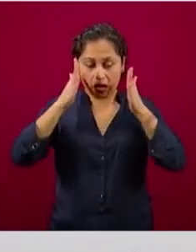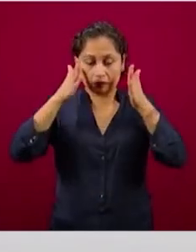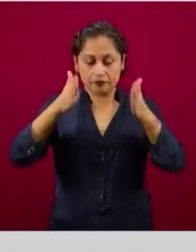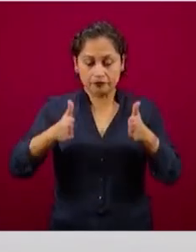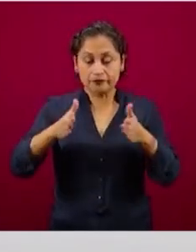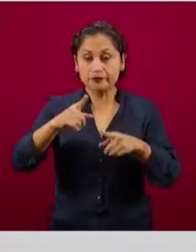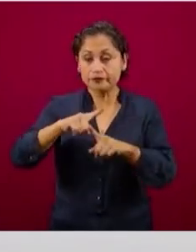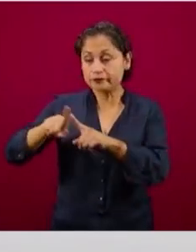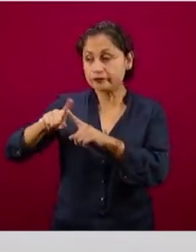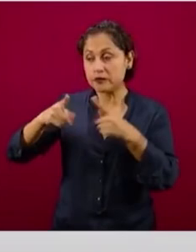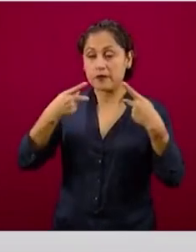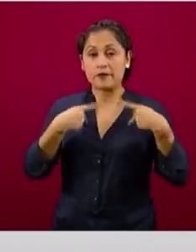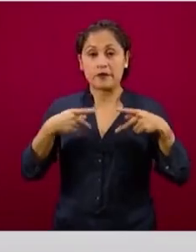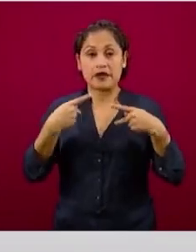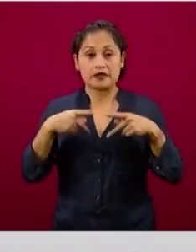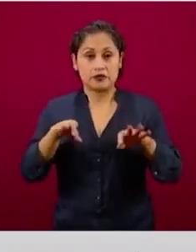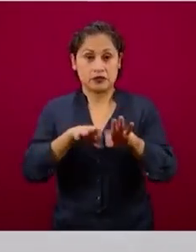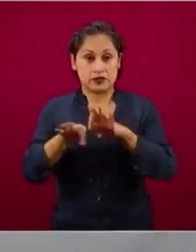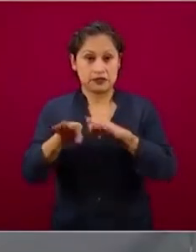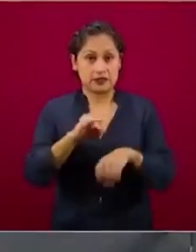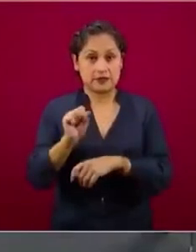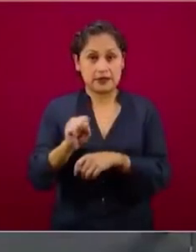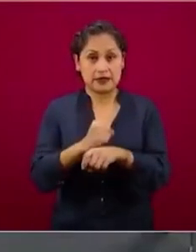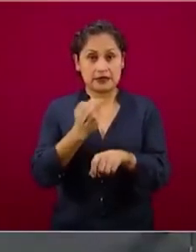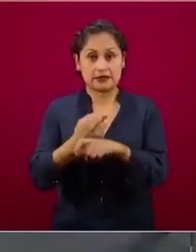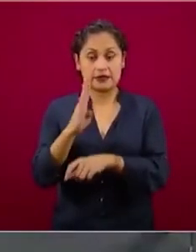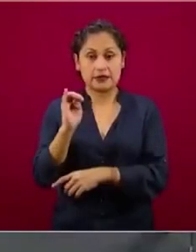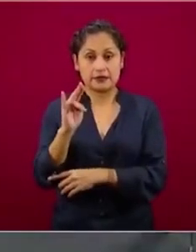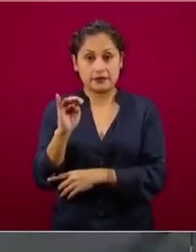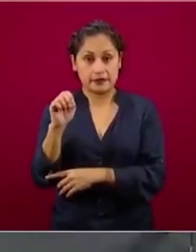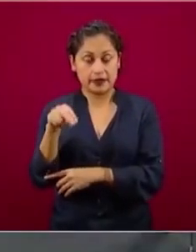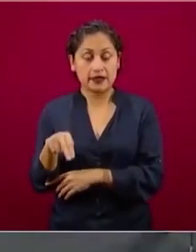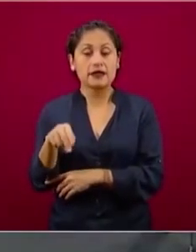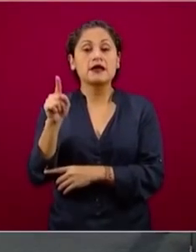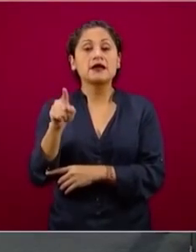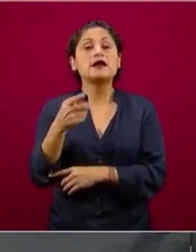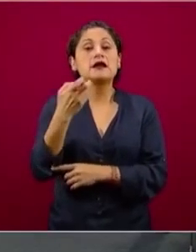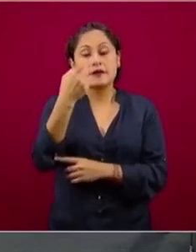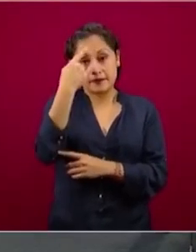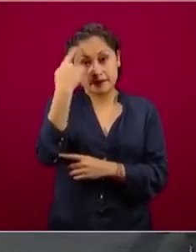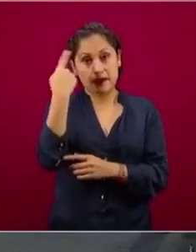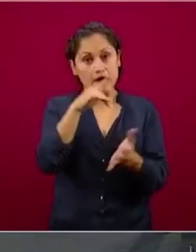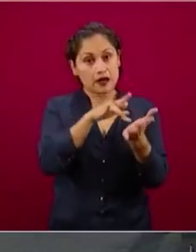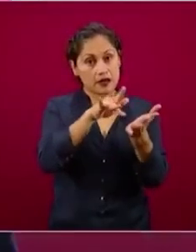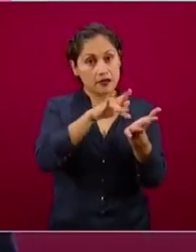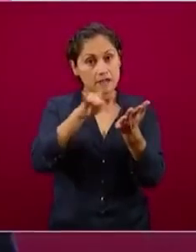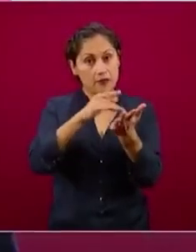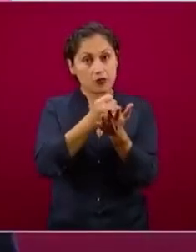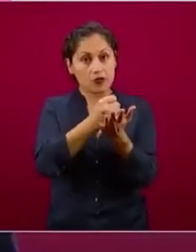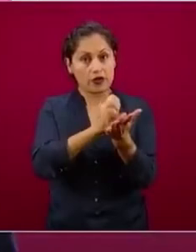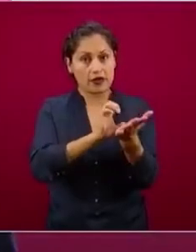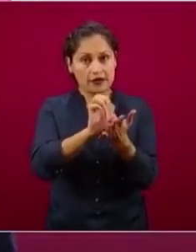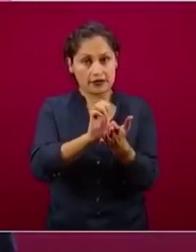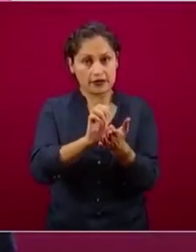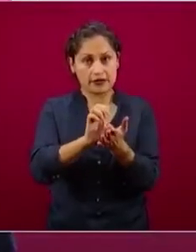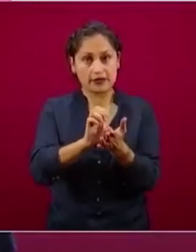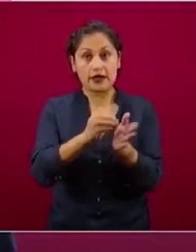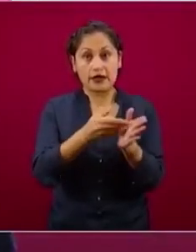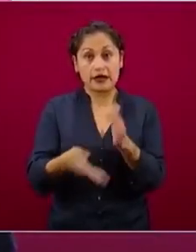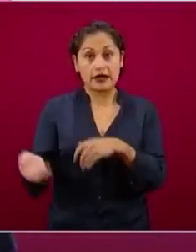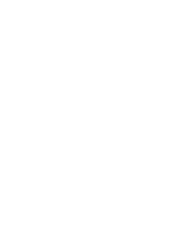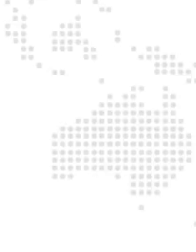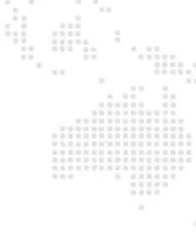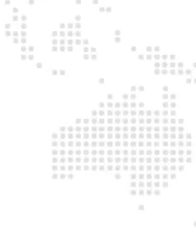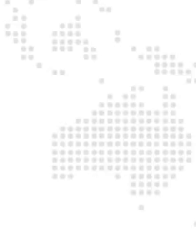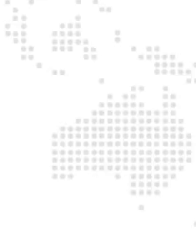equipo de bienestar en apoyar la colocación de este millón de créditos y ahora precisamente a partir de esta semana regresamos a la colocación de